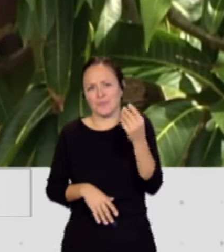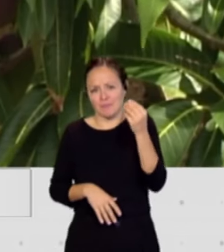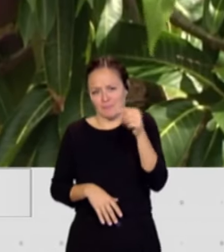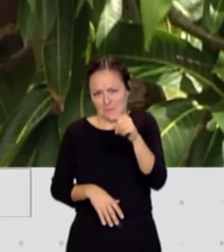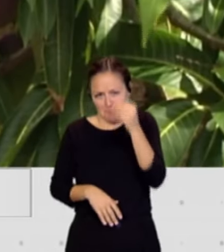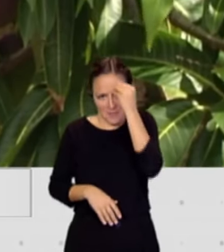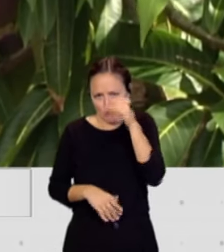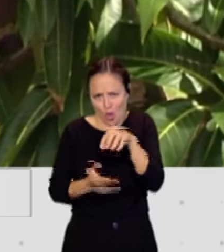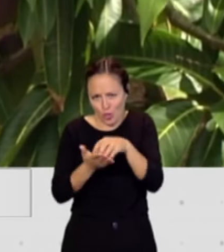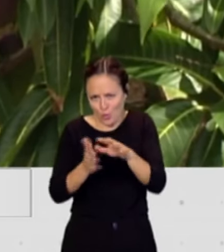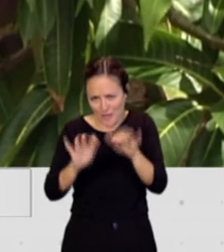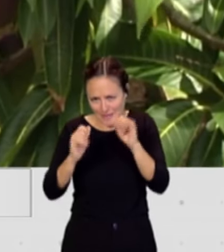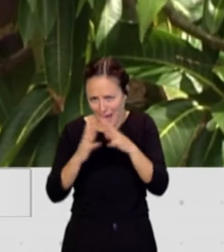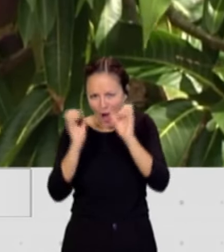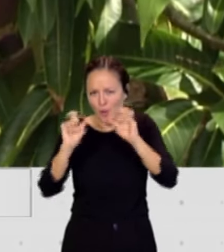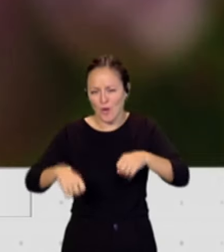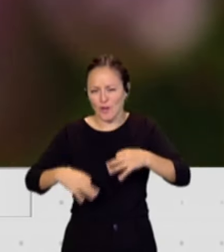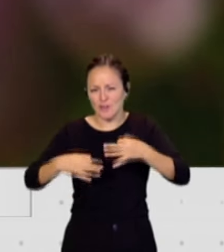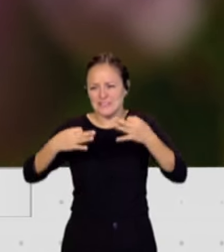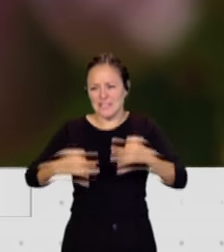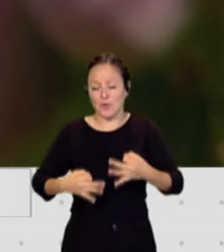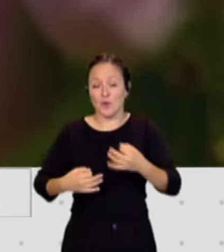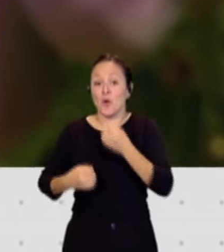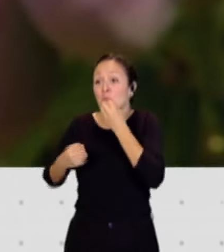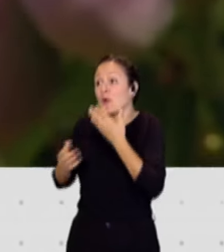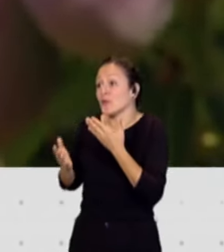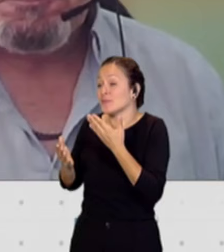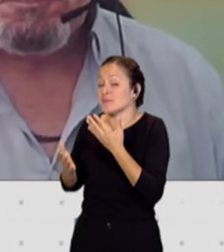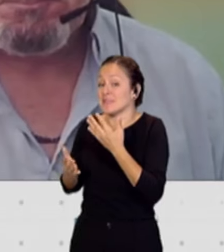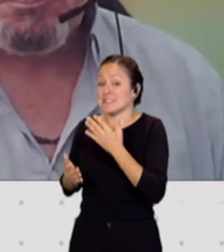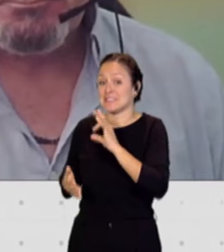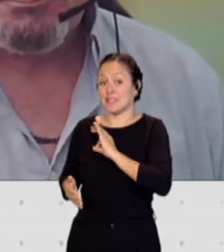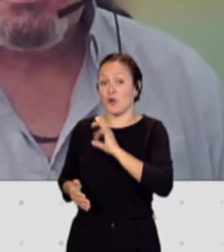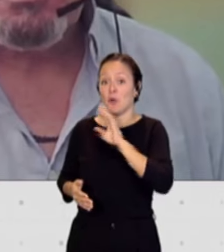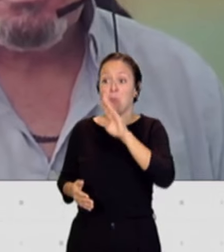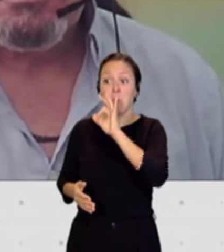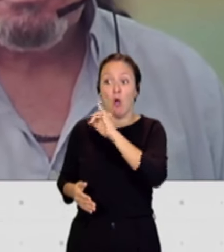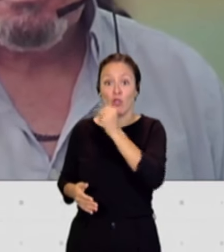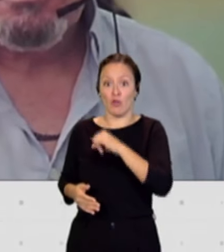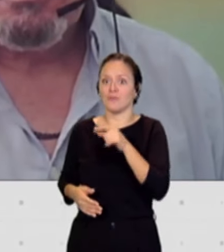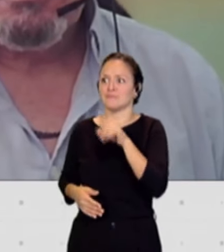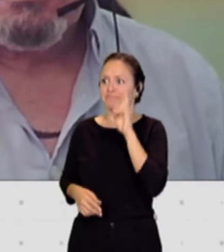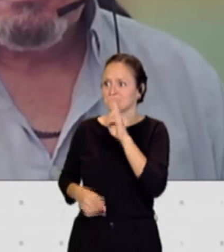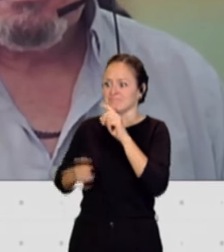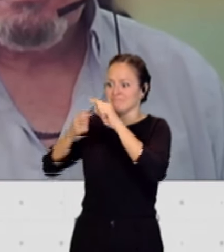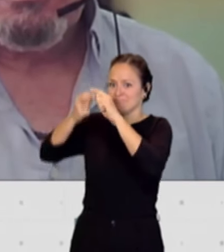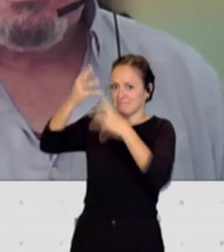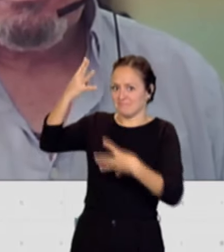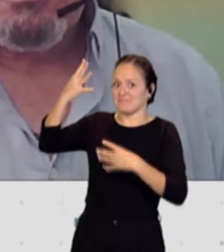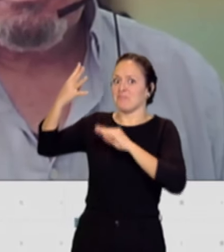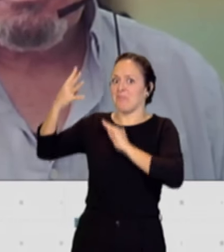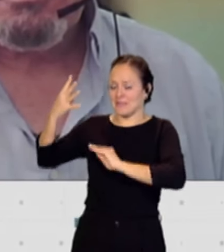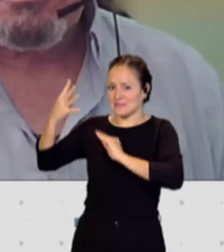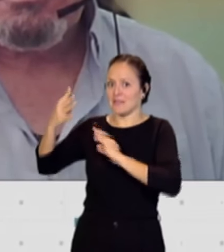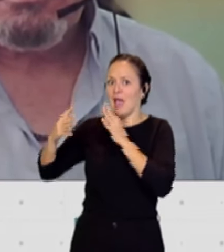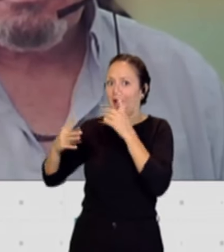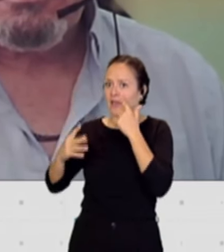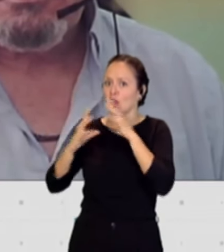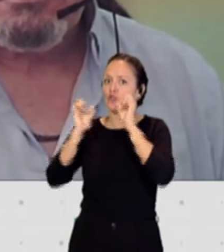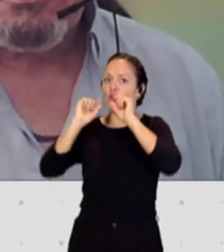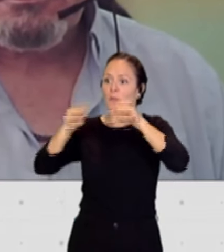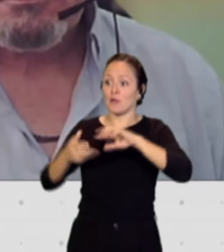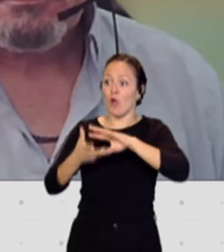duda y que llegaremos a un acuerdo pues Francisco vemos son muchas las cuestiones que hay que abordar para adaptar ese convenio